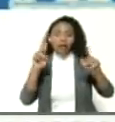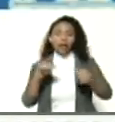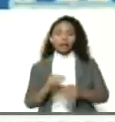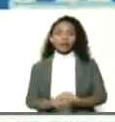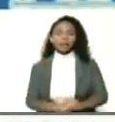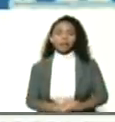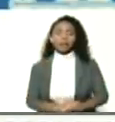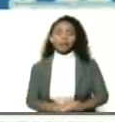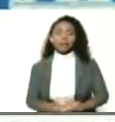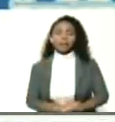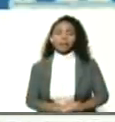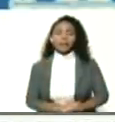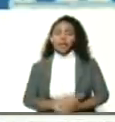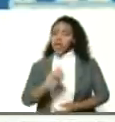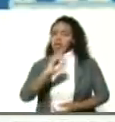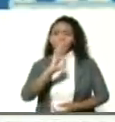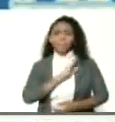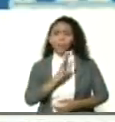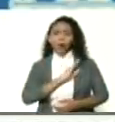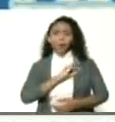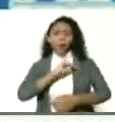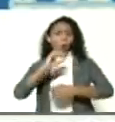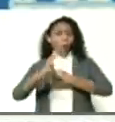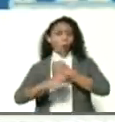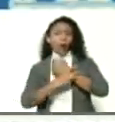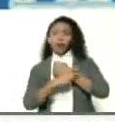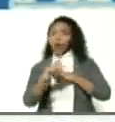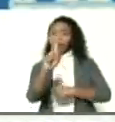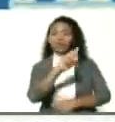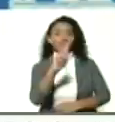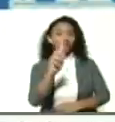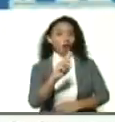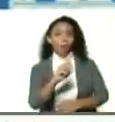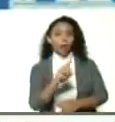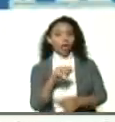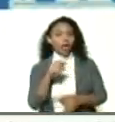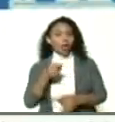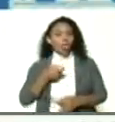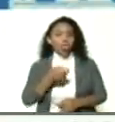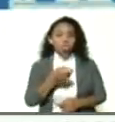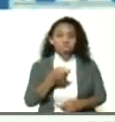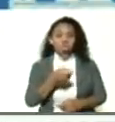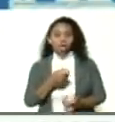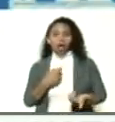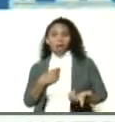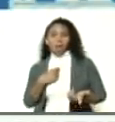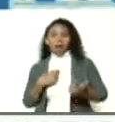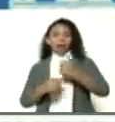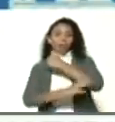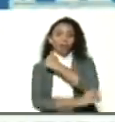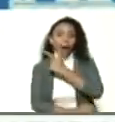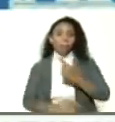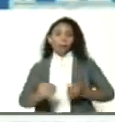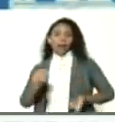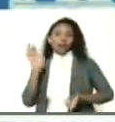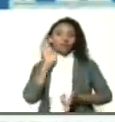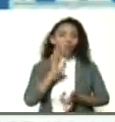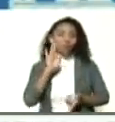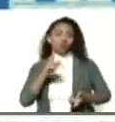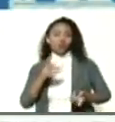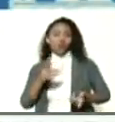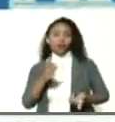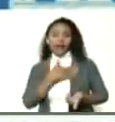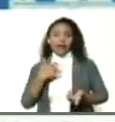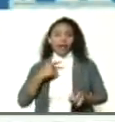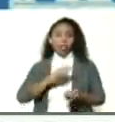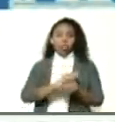país. No le pertenecen al señor Guaidó para que extorsione, para que chantajee, para pretender